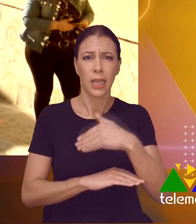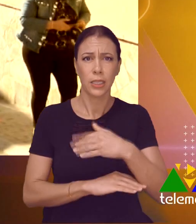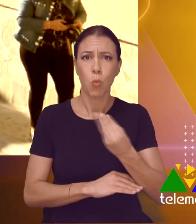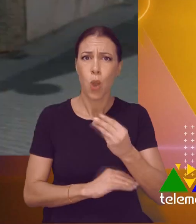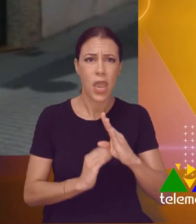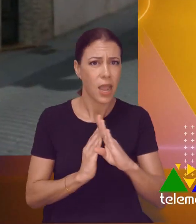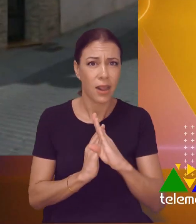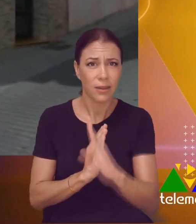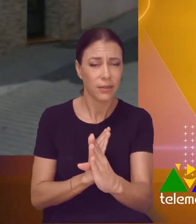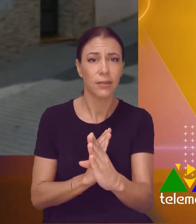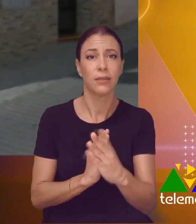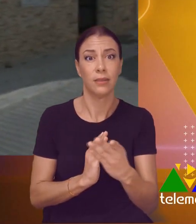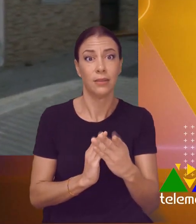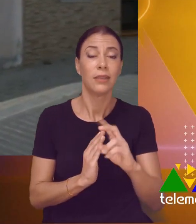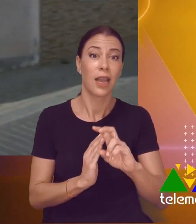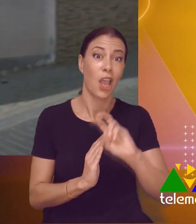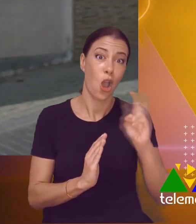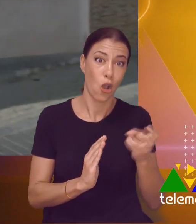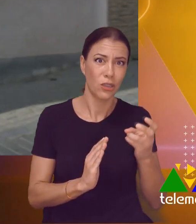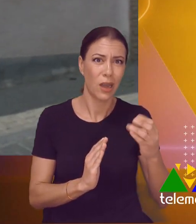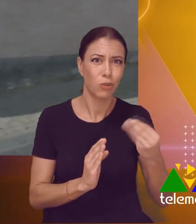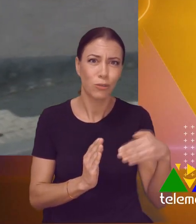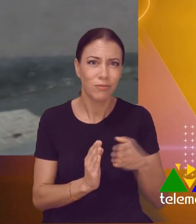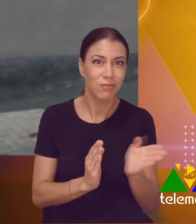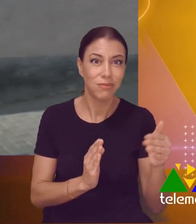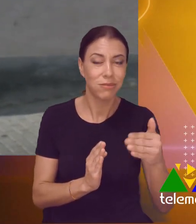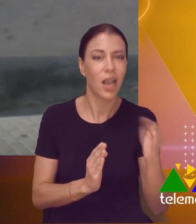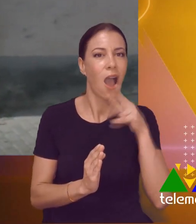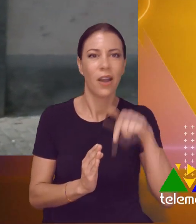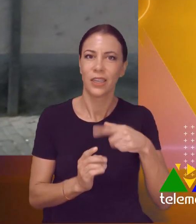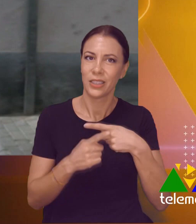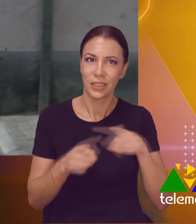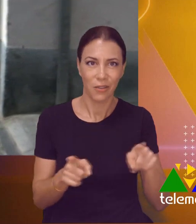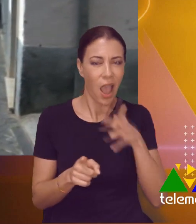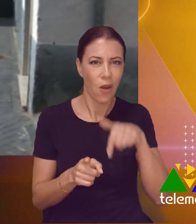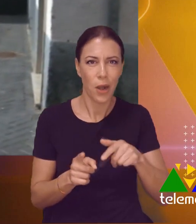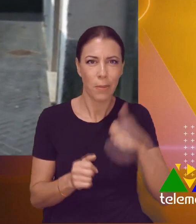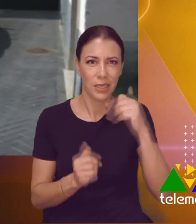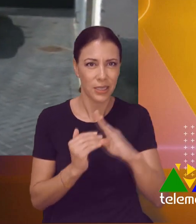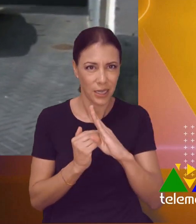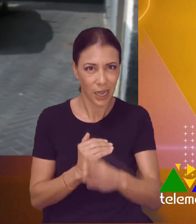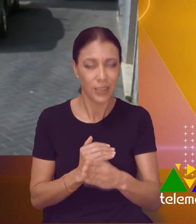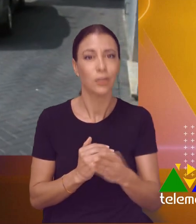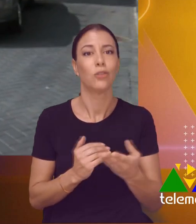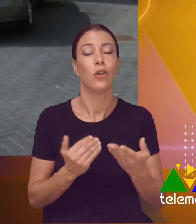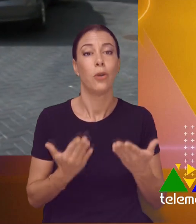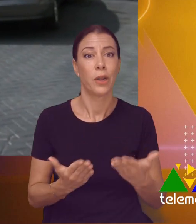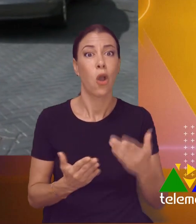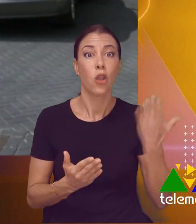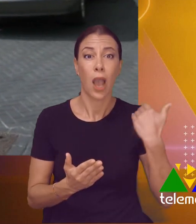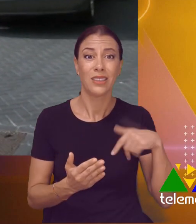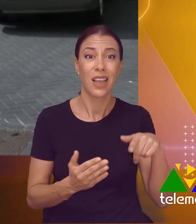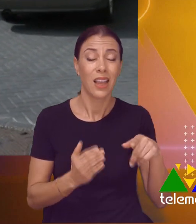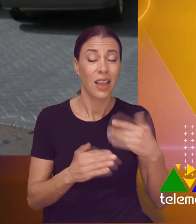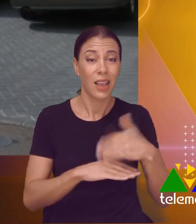pues mucho más recta que por la que hemos subido, tanto por la Rambla como por la Ramblilla, ¿no? Que la veíamos un poquito